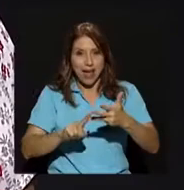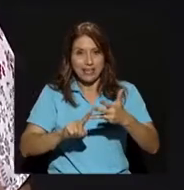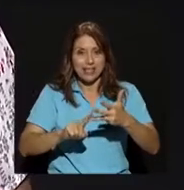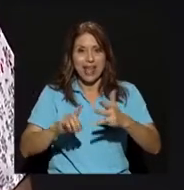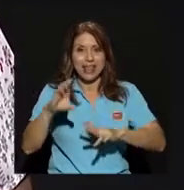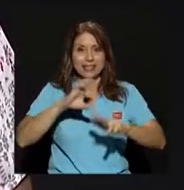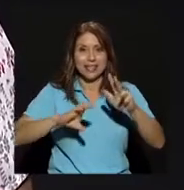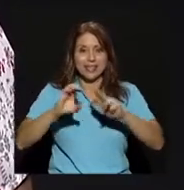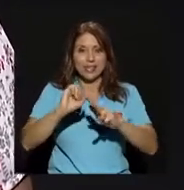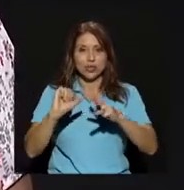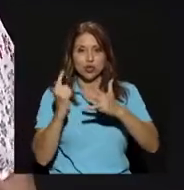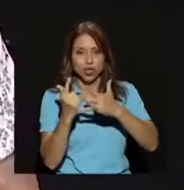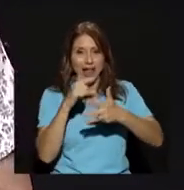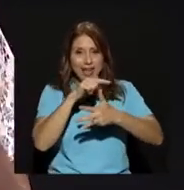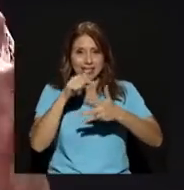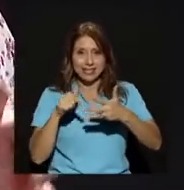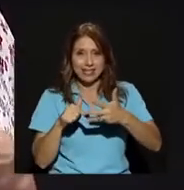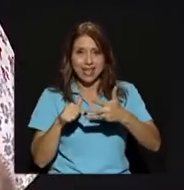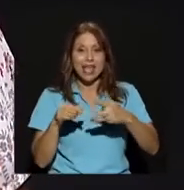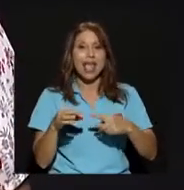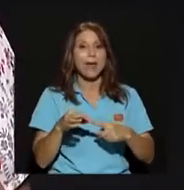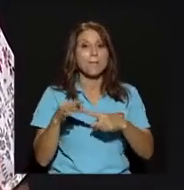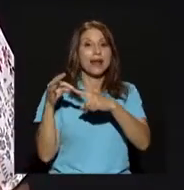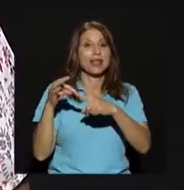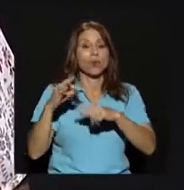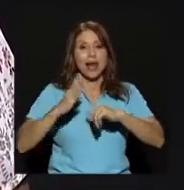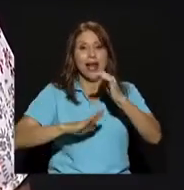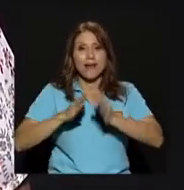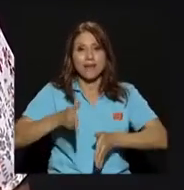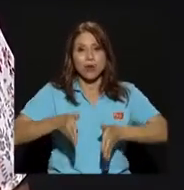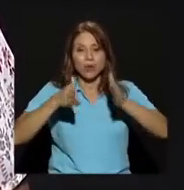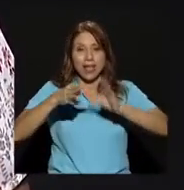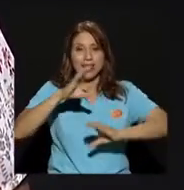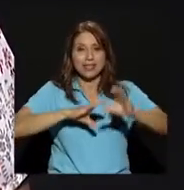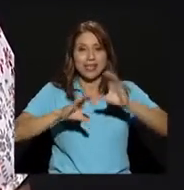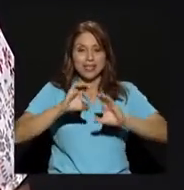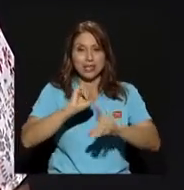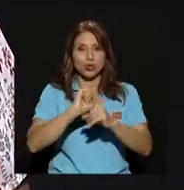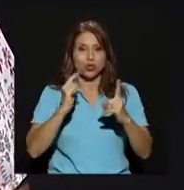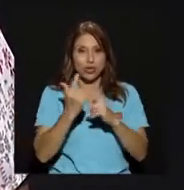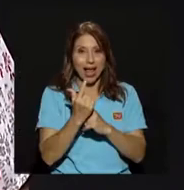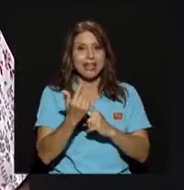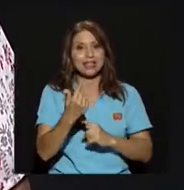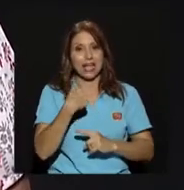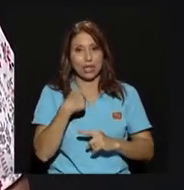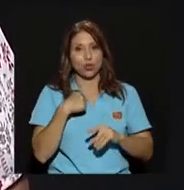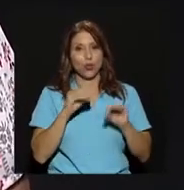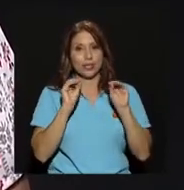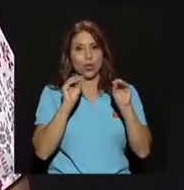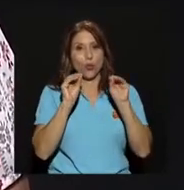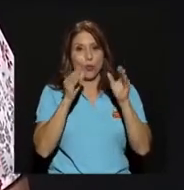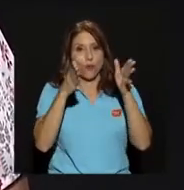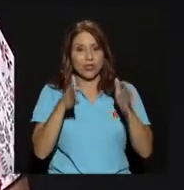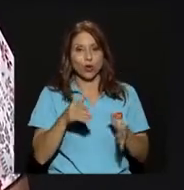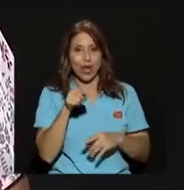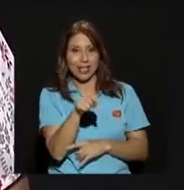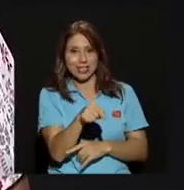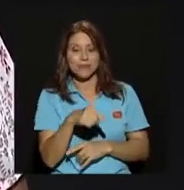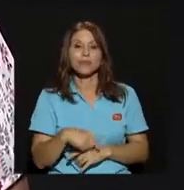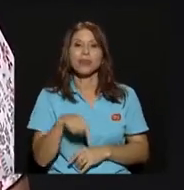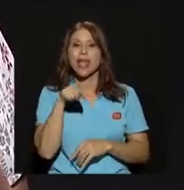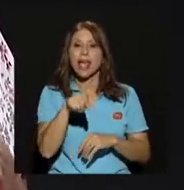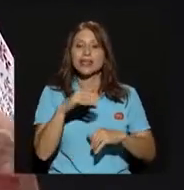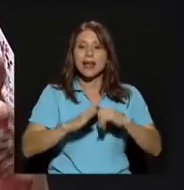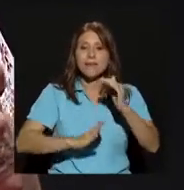Facultad de Ciencias Sociales, y en particular la Facultad de Ciencias Sociales, a la cual yo he sido profesora allí. Esta